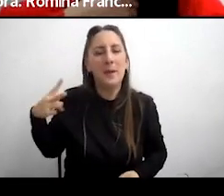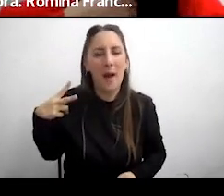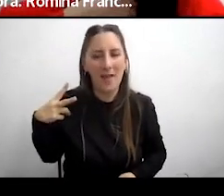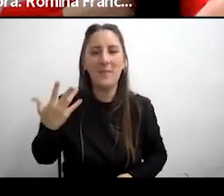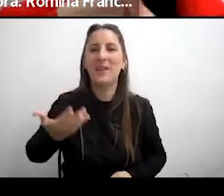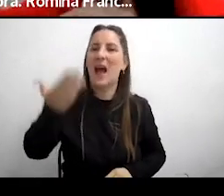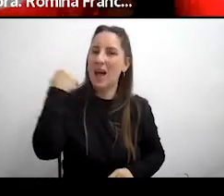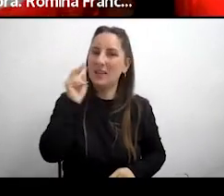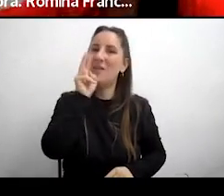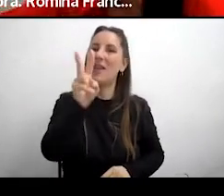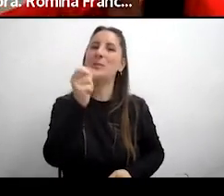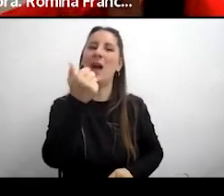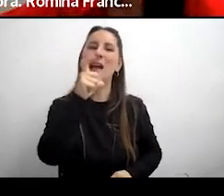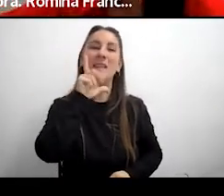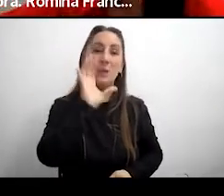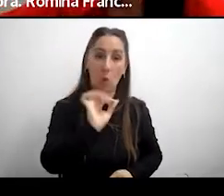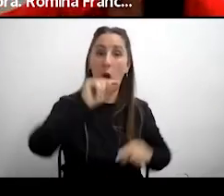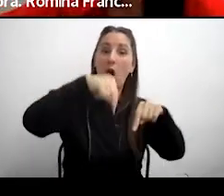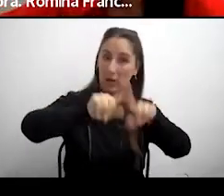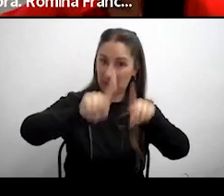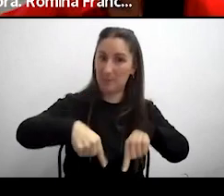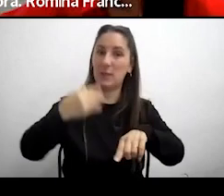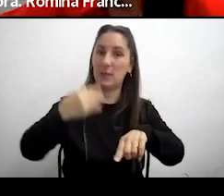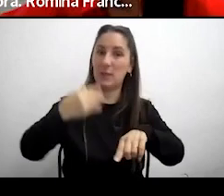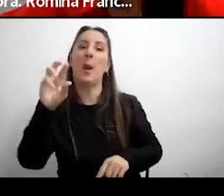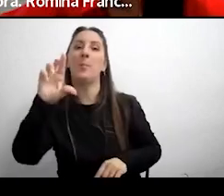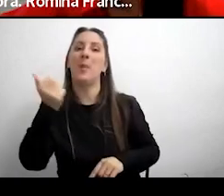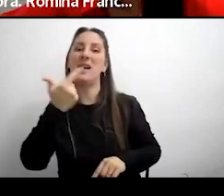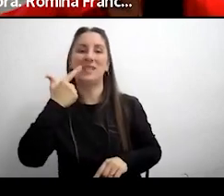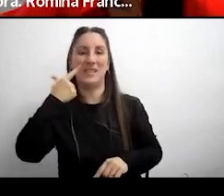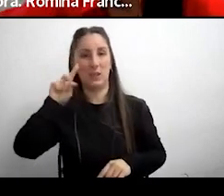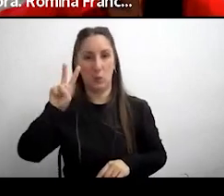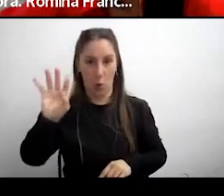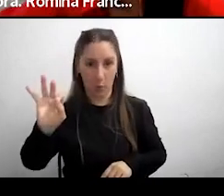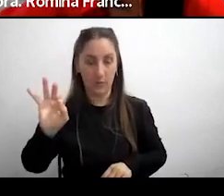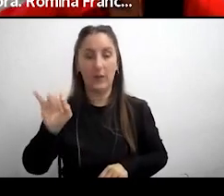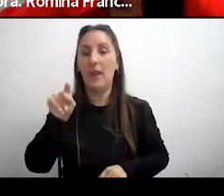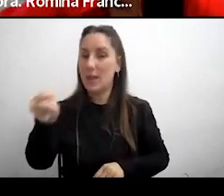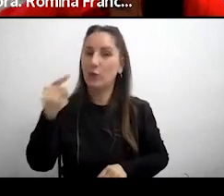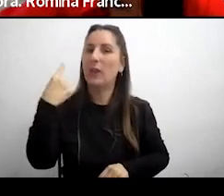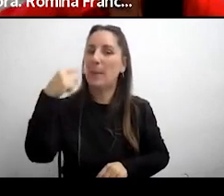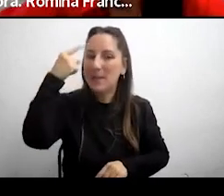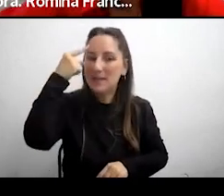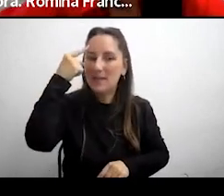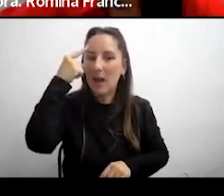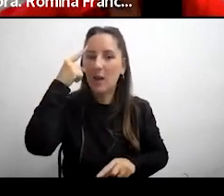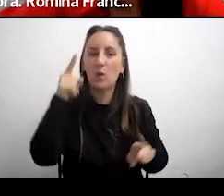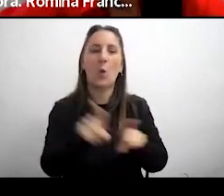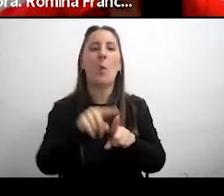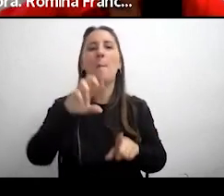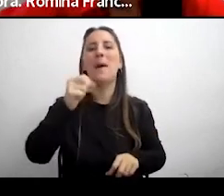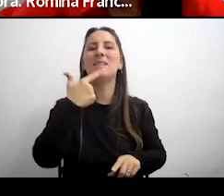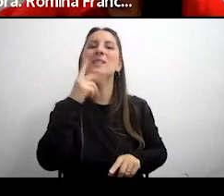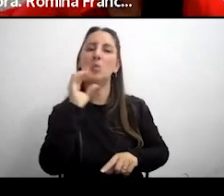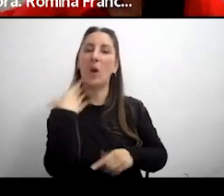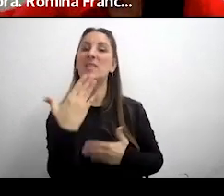la veíamos en el activo, también la podemos tener en el pasivo, así que eso lo tienen que considerar como un pasivo computable que